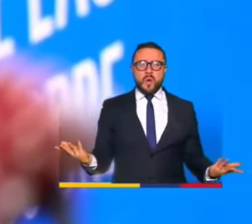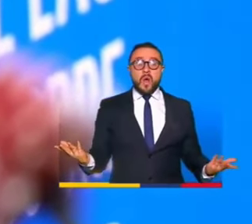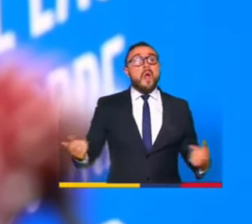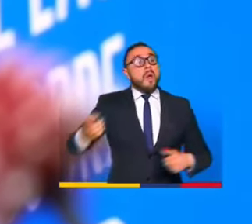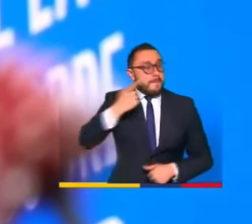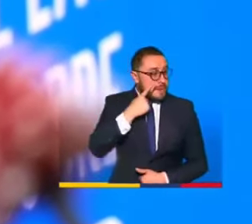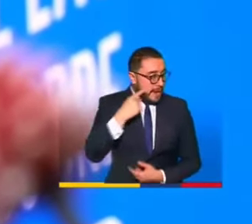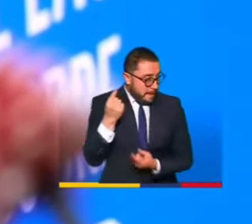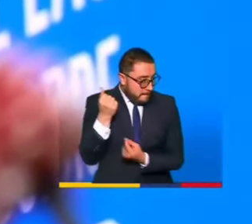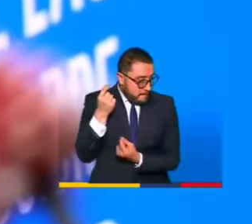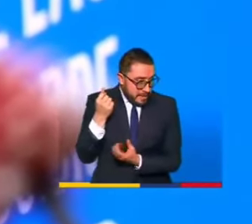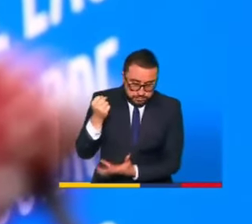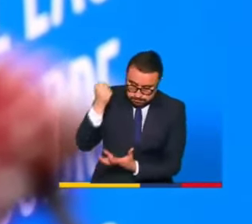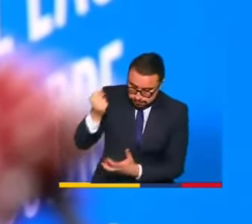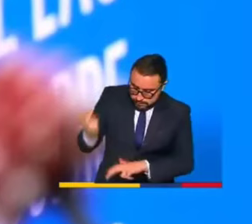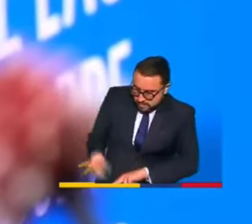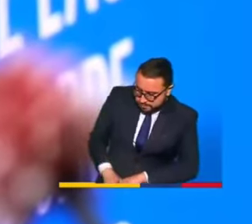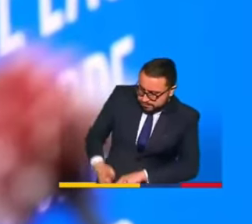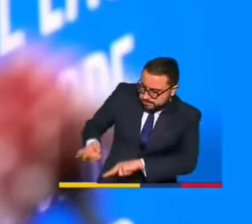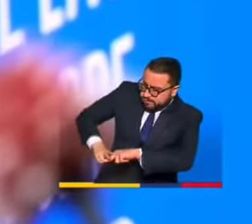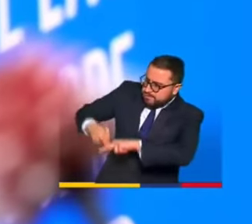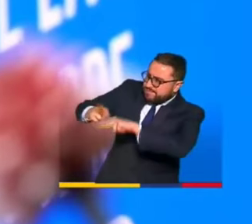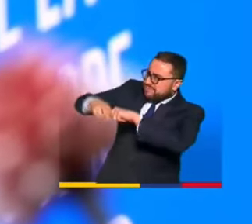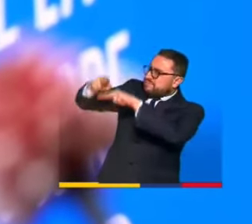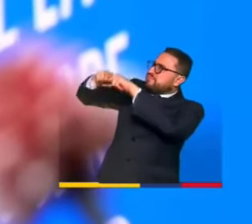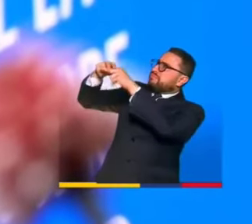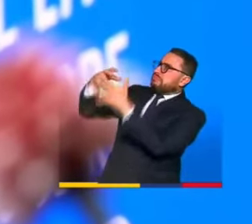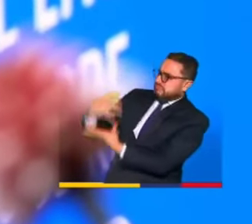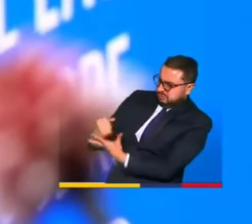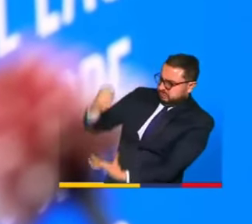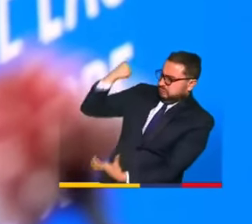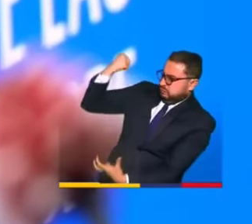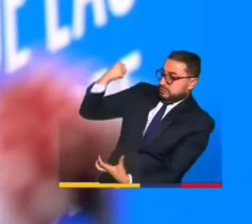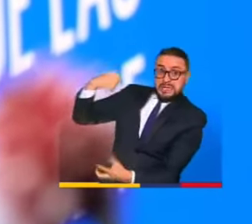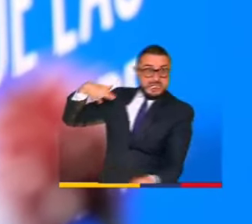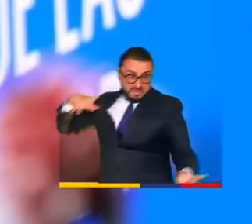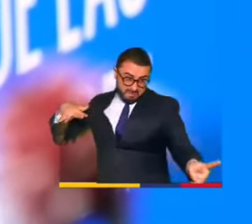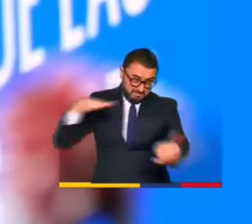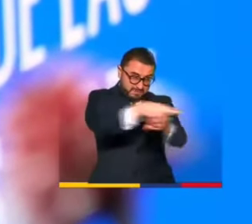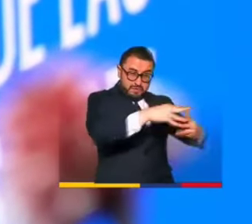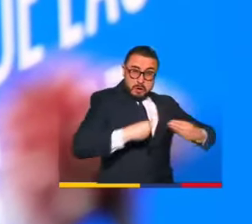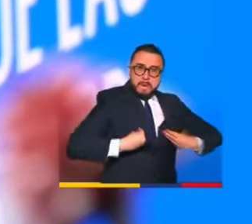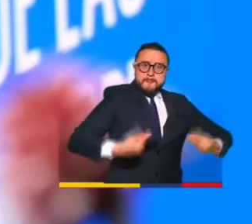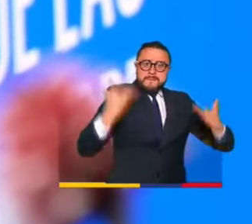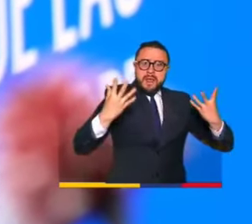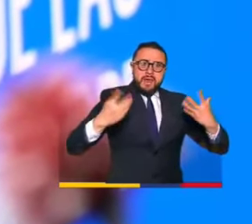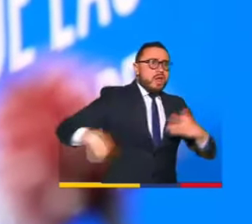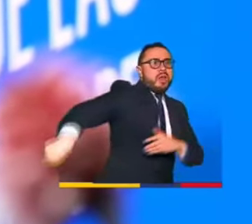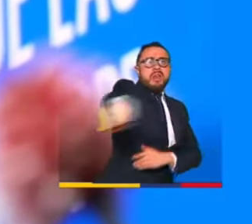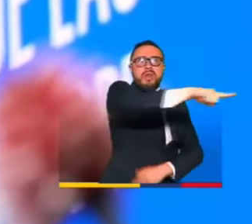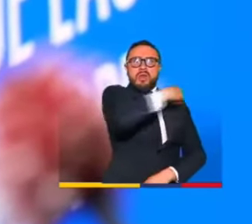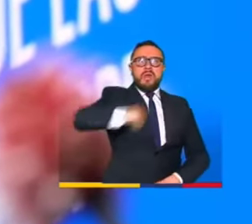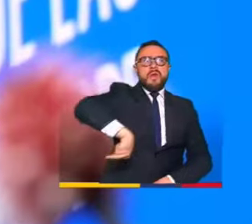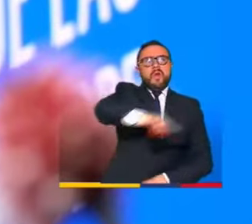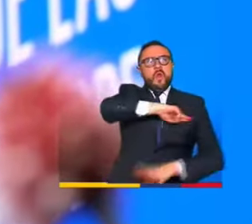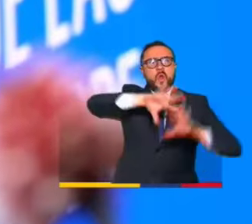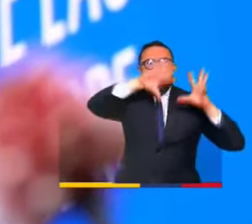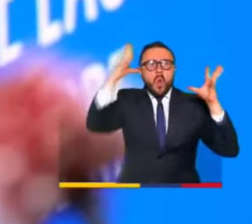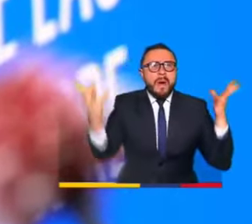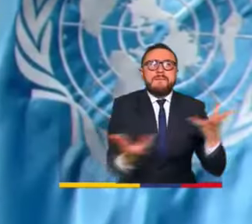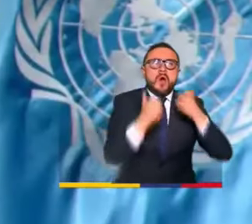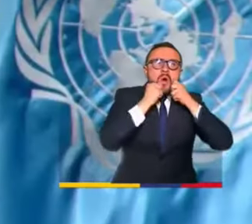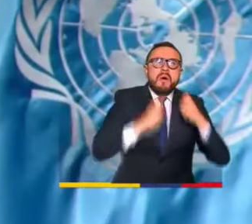portador de los espectros de la muerte nos obliga a hacer una revolución mundial de la